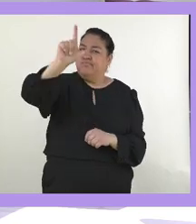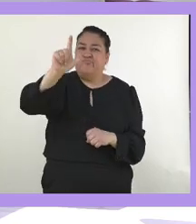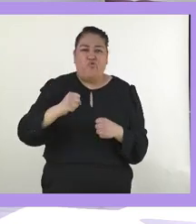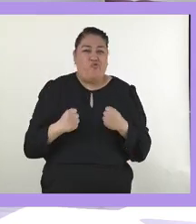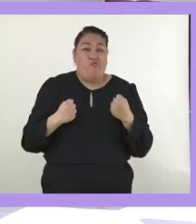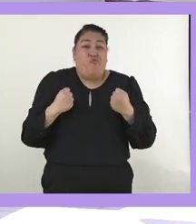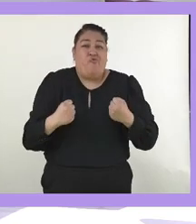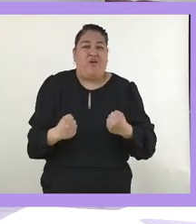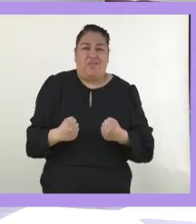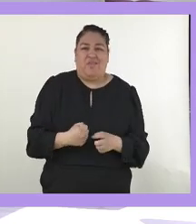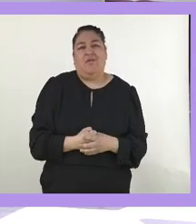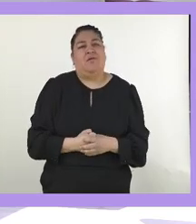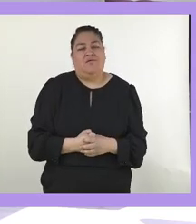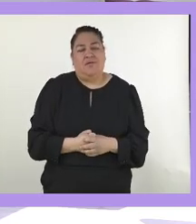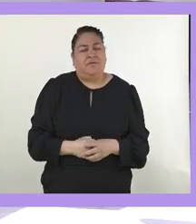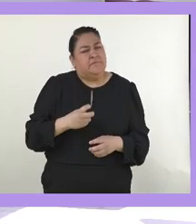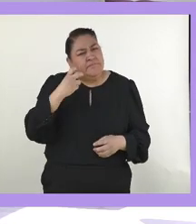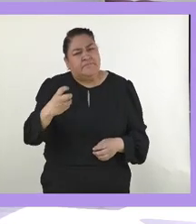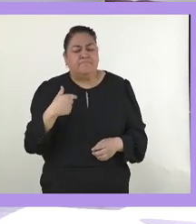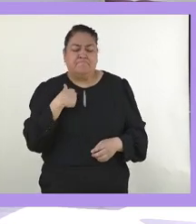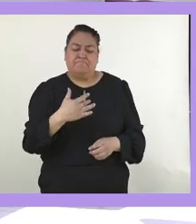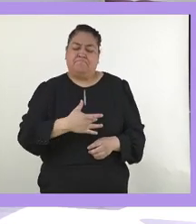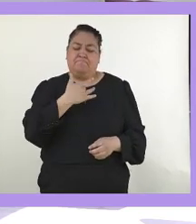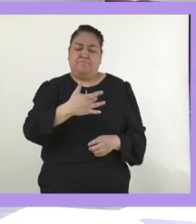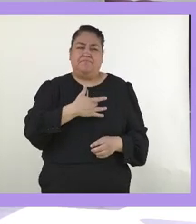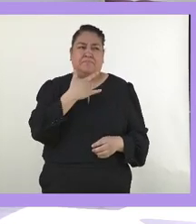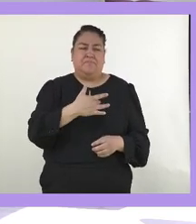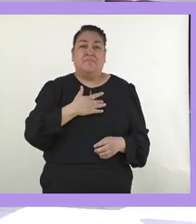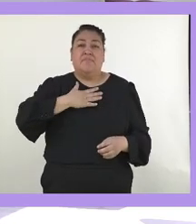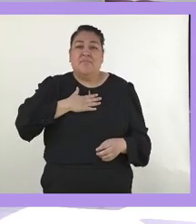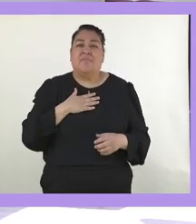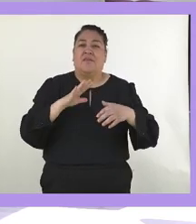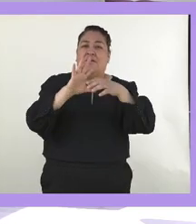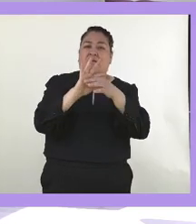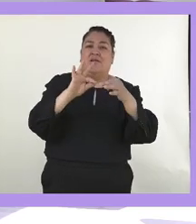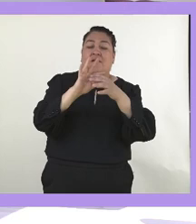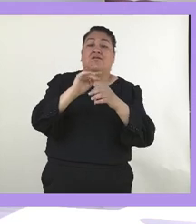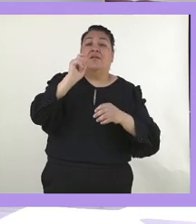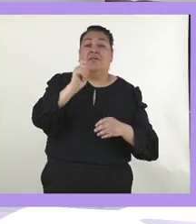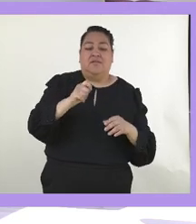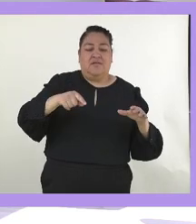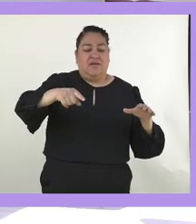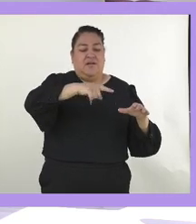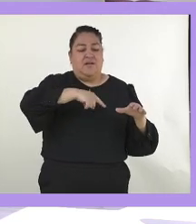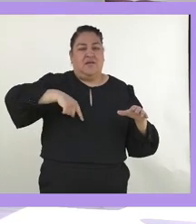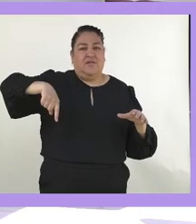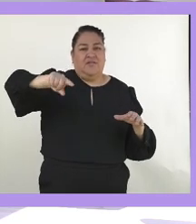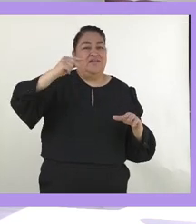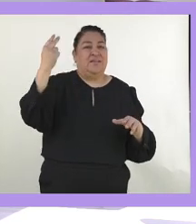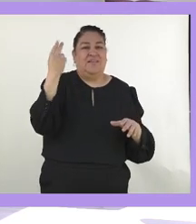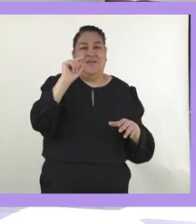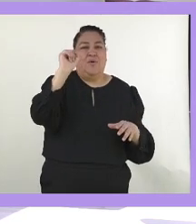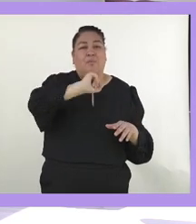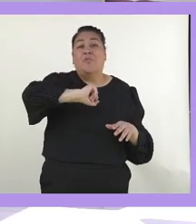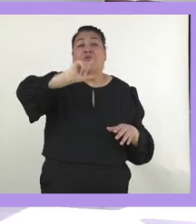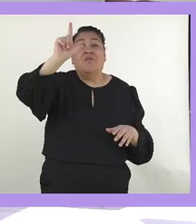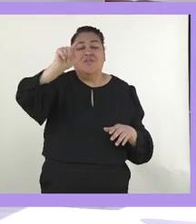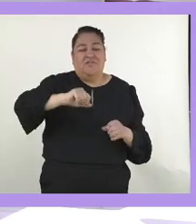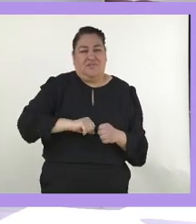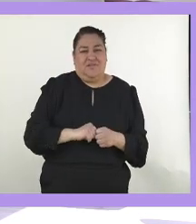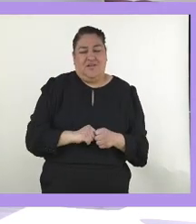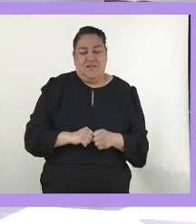posible y creo que también hay que hablar de El profesionalización la profesionalización del fútbol